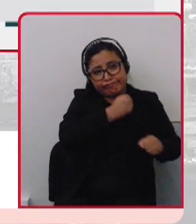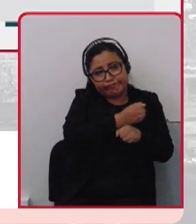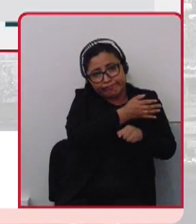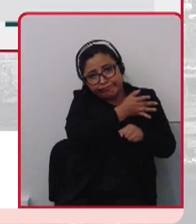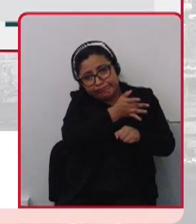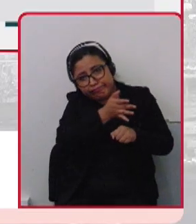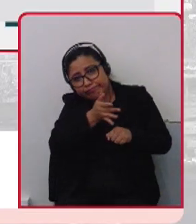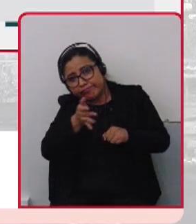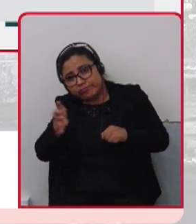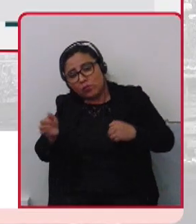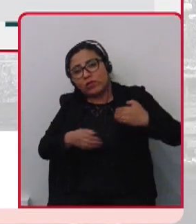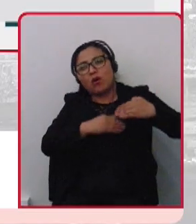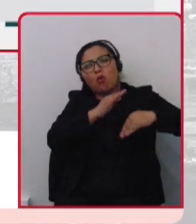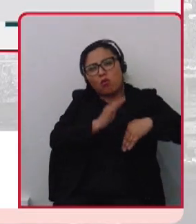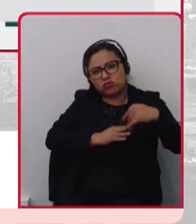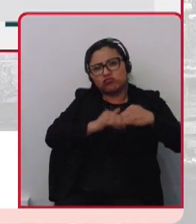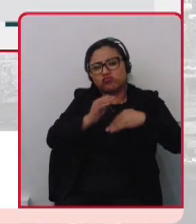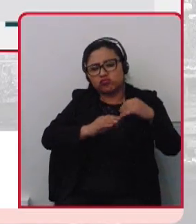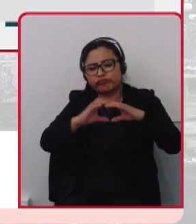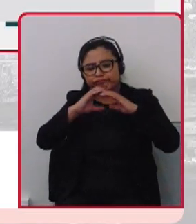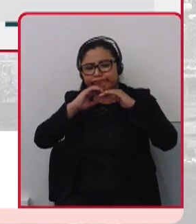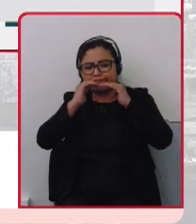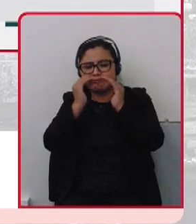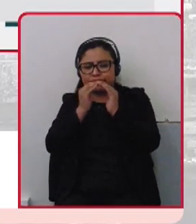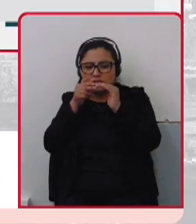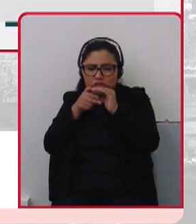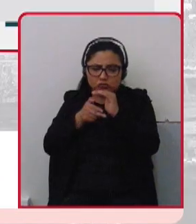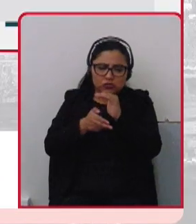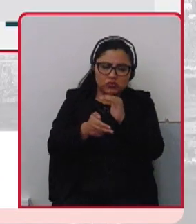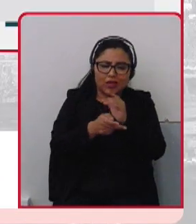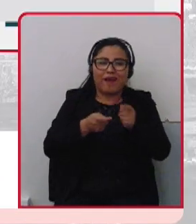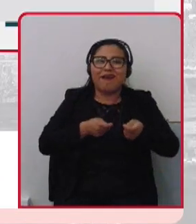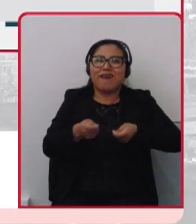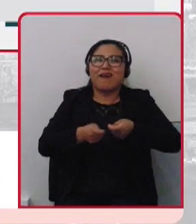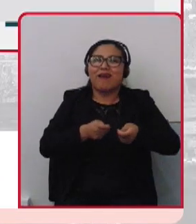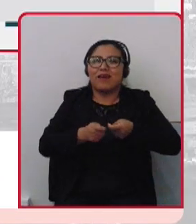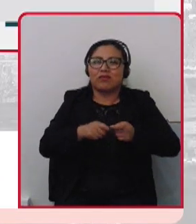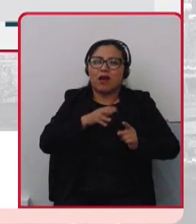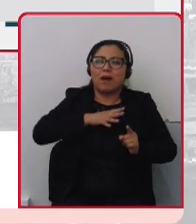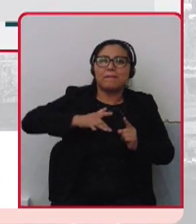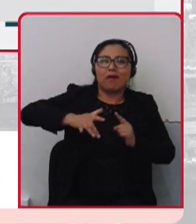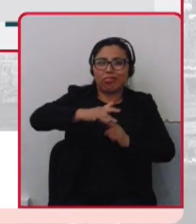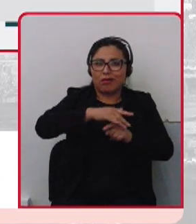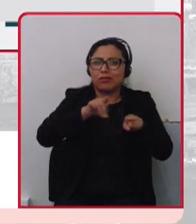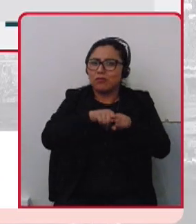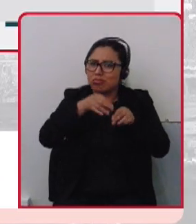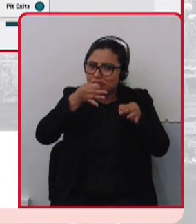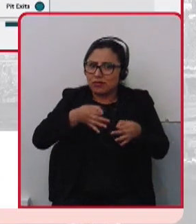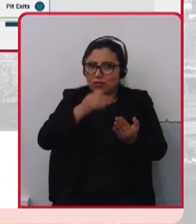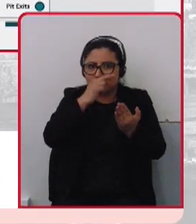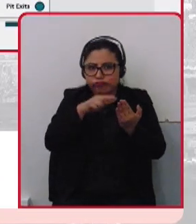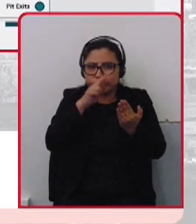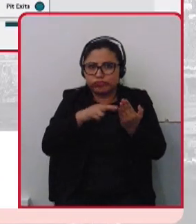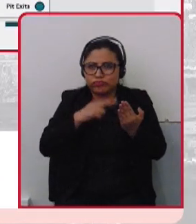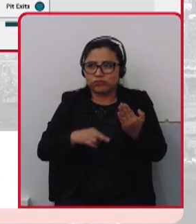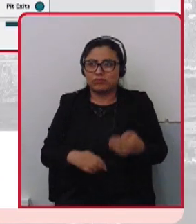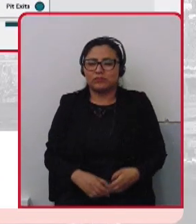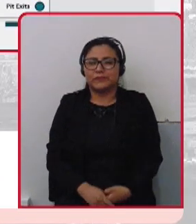construcción de estos túneles, considerando algunos instrumentos de gestión ambiental que son necesarios cumplirlos.